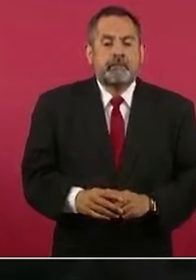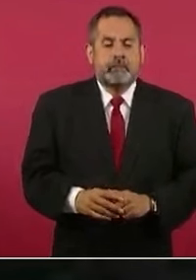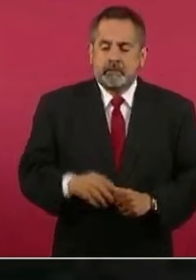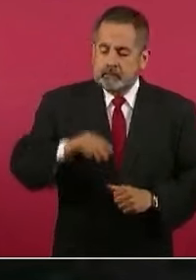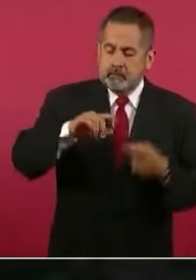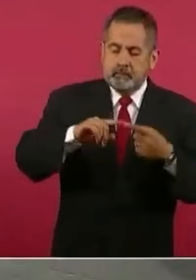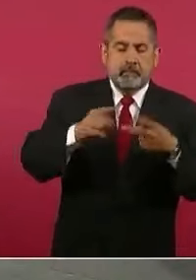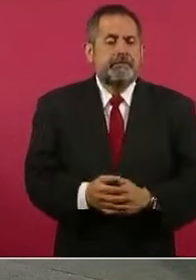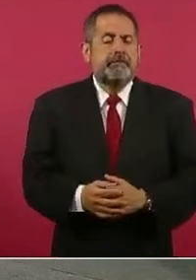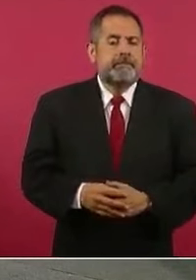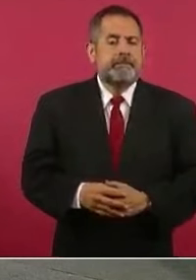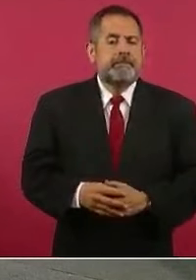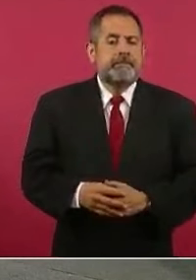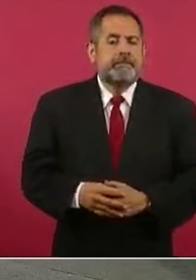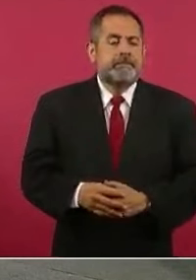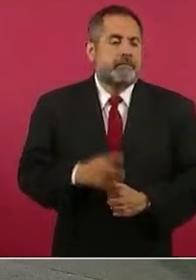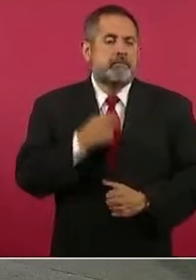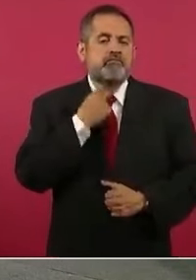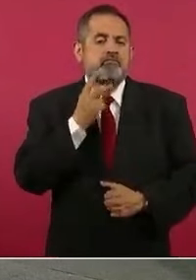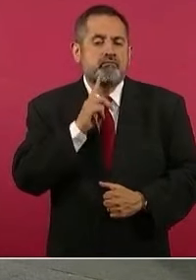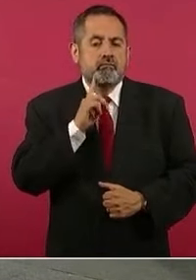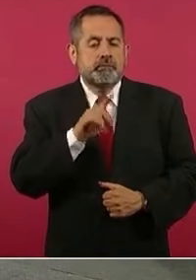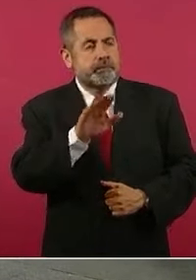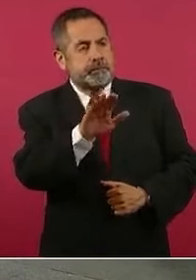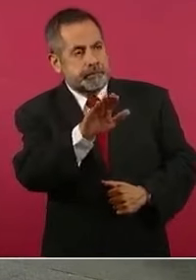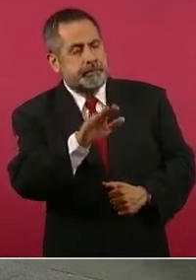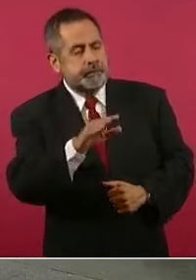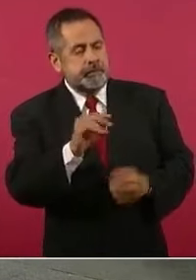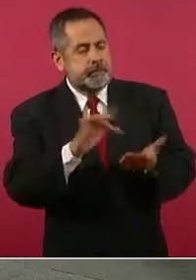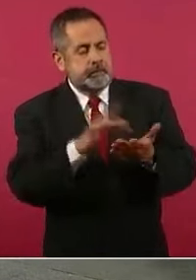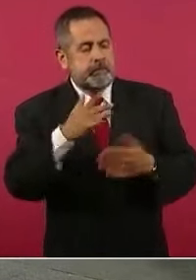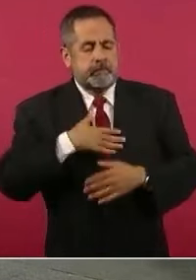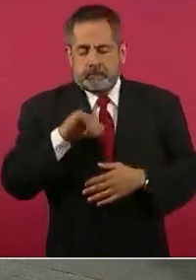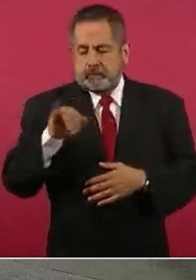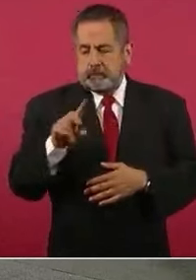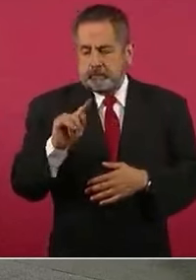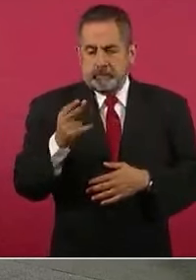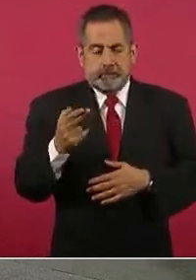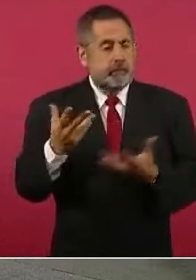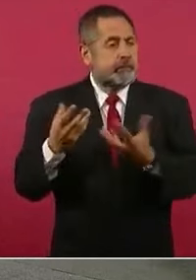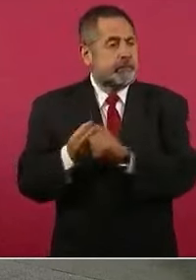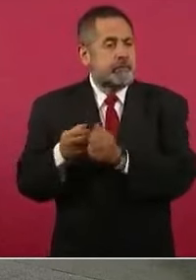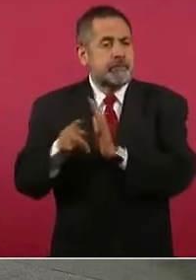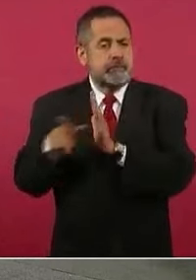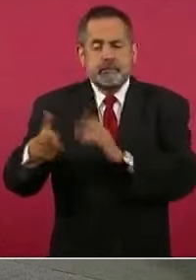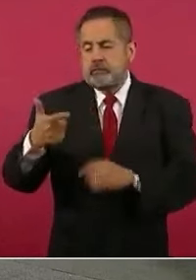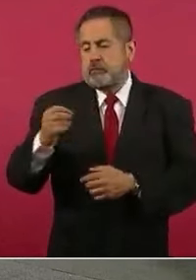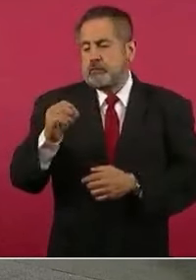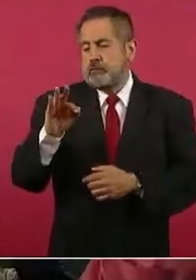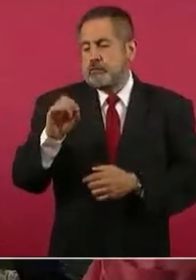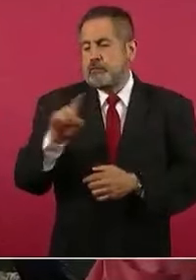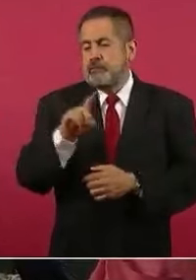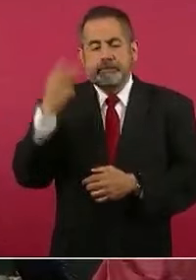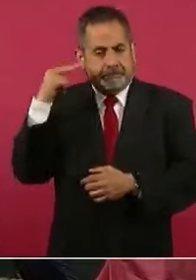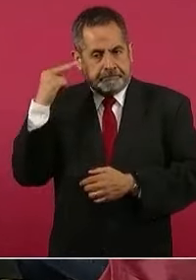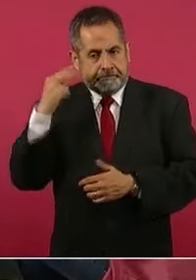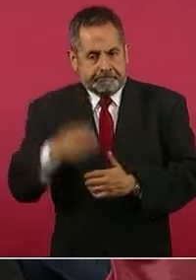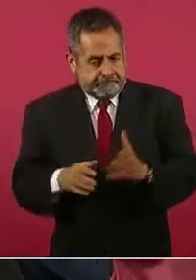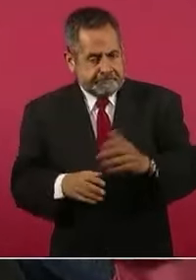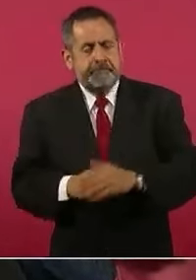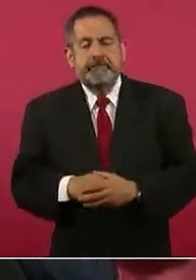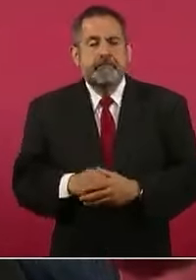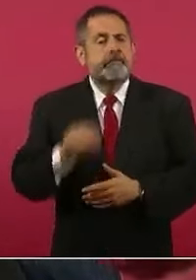Judith Sánchez. Gracias, presidente. Buenos días. Judith Sánchez Reyes, corresponsal de Imagen del Golfo de Veracruz. Presidente, preguntarle,